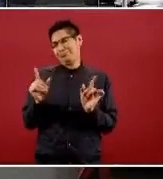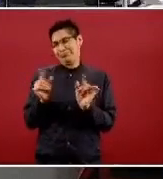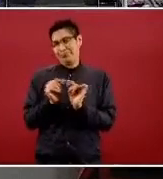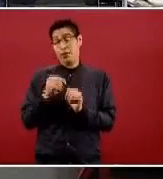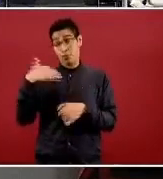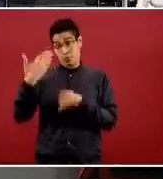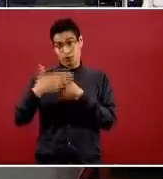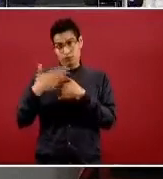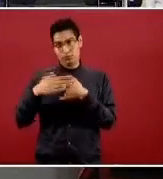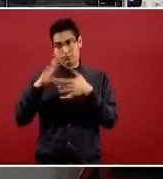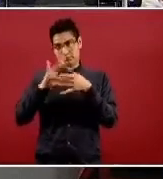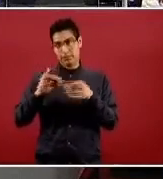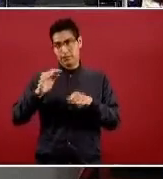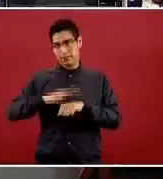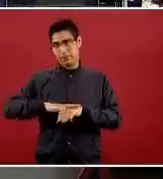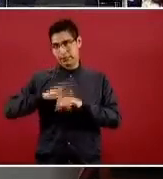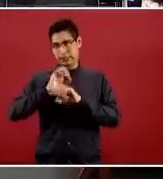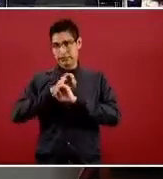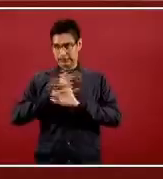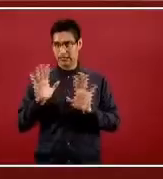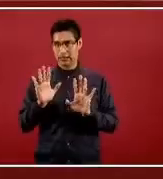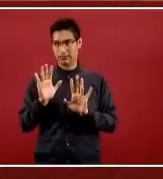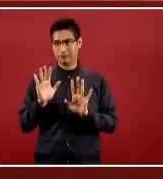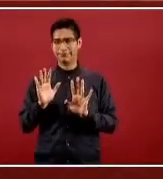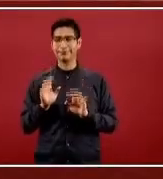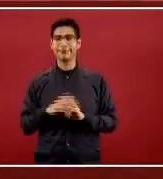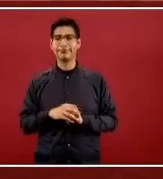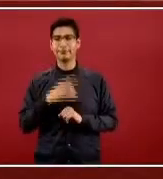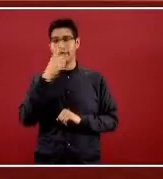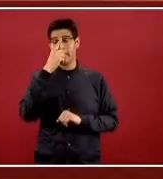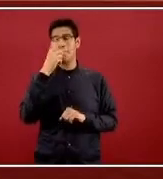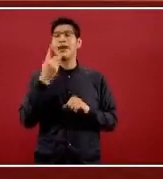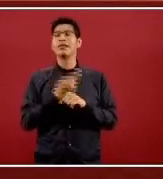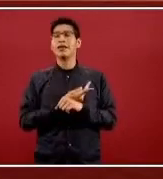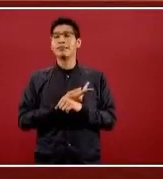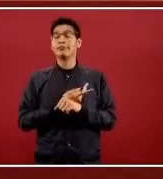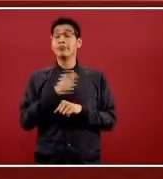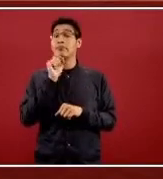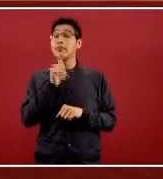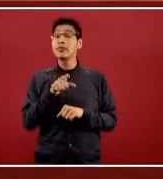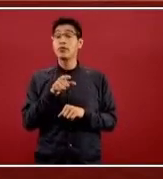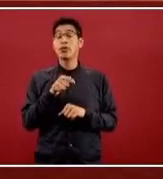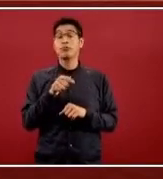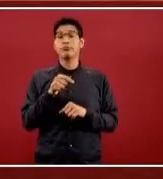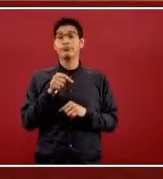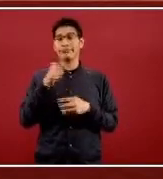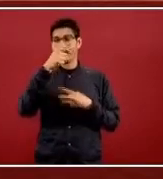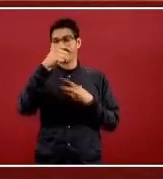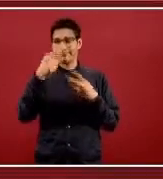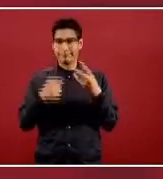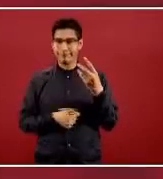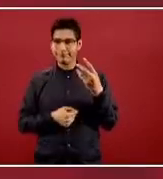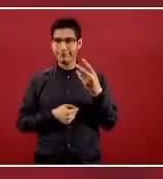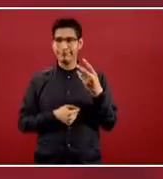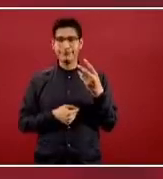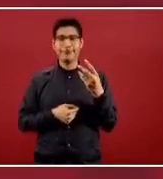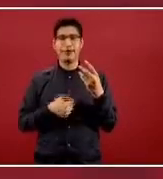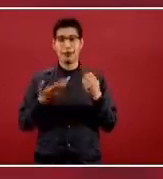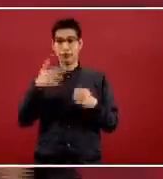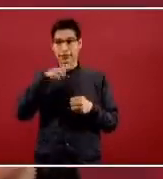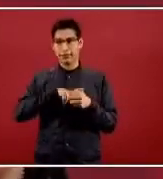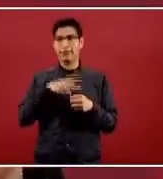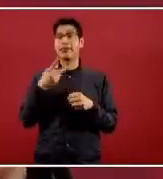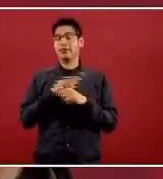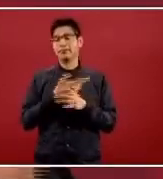del programa de reconversión hospitalaria, los cuatro niveles de escalamiento. El primero es partir de las